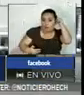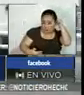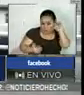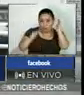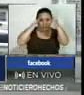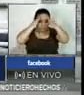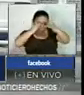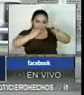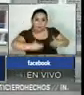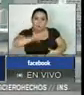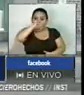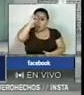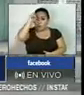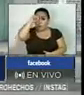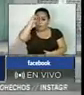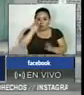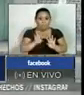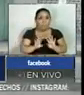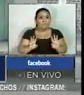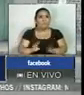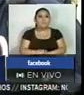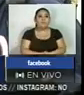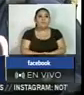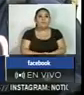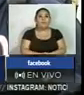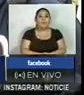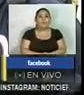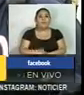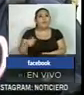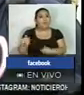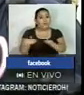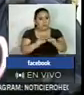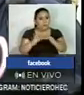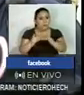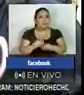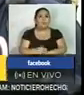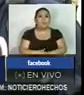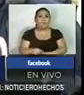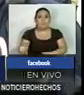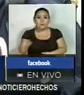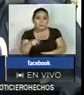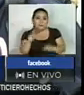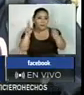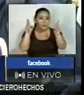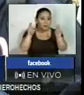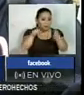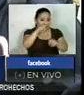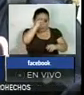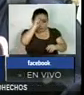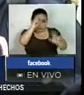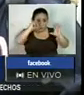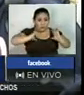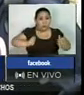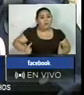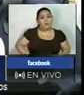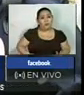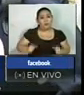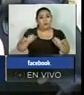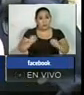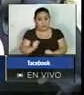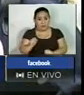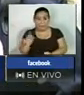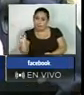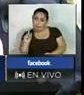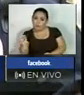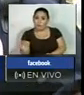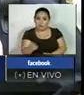el coronavirus en primera fila. Y de igual manera toda persona que tenga que ver con el gobierno está autorizada a abordar